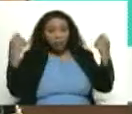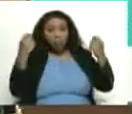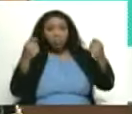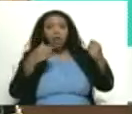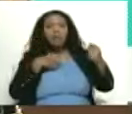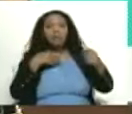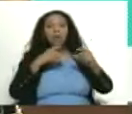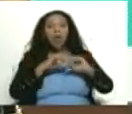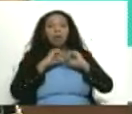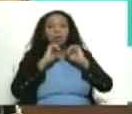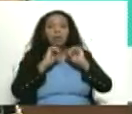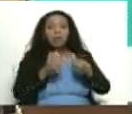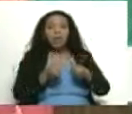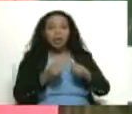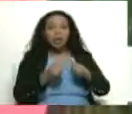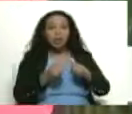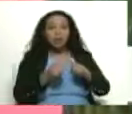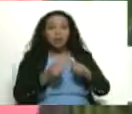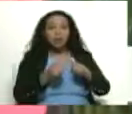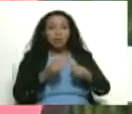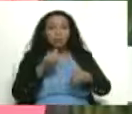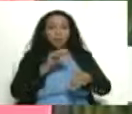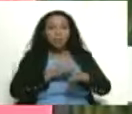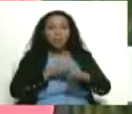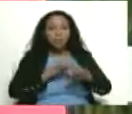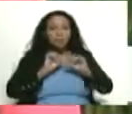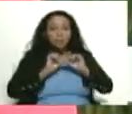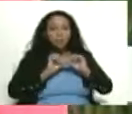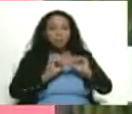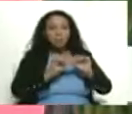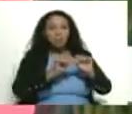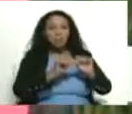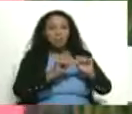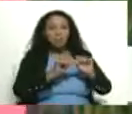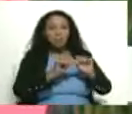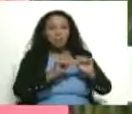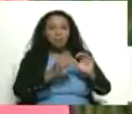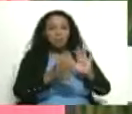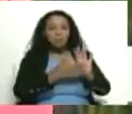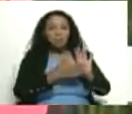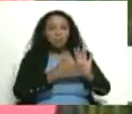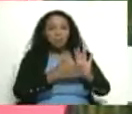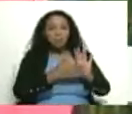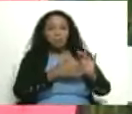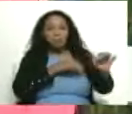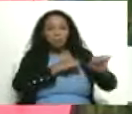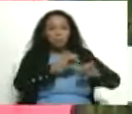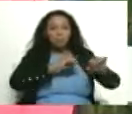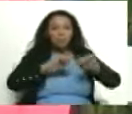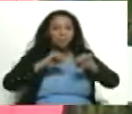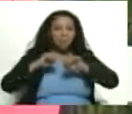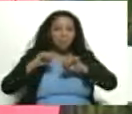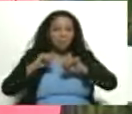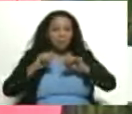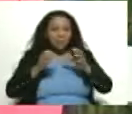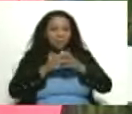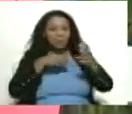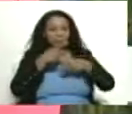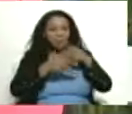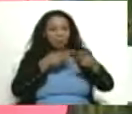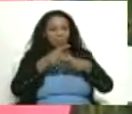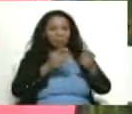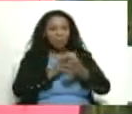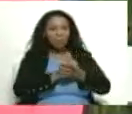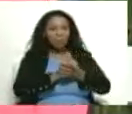a iniciar con lo que van a continuarse, ¿no? Las adhesiones e inscripciones de movimientos y partidos al